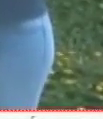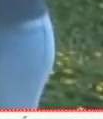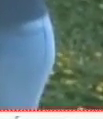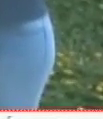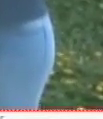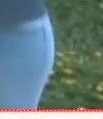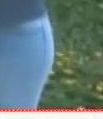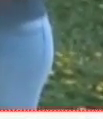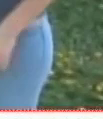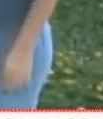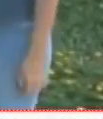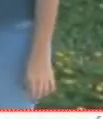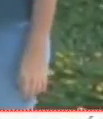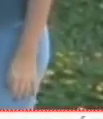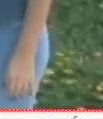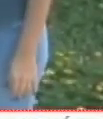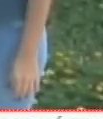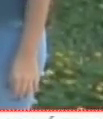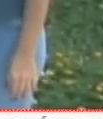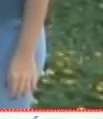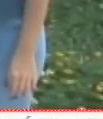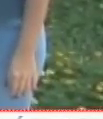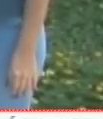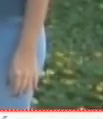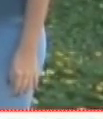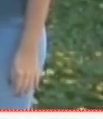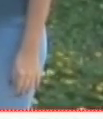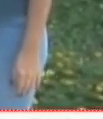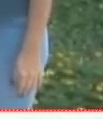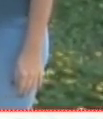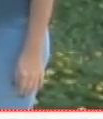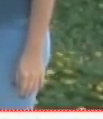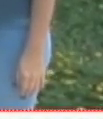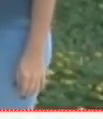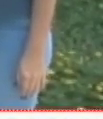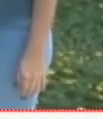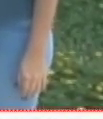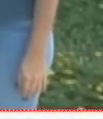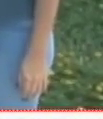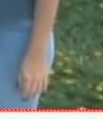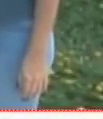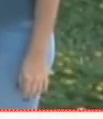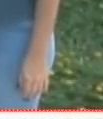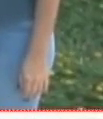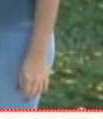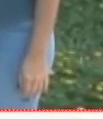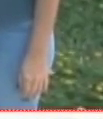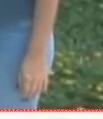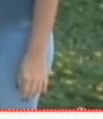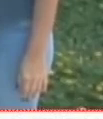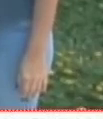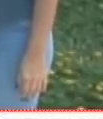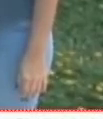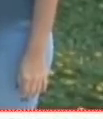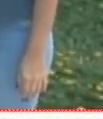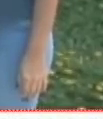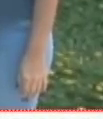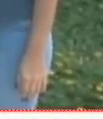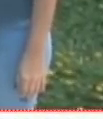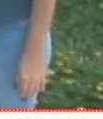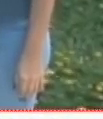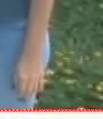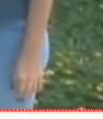donde un día estuvieron por aquí, en esta misma plaza histórica, José Félix Rivas, y se dijo que entre vencer o